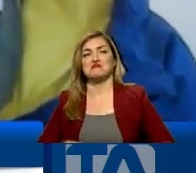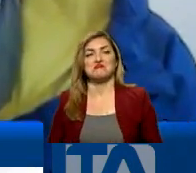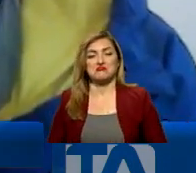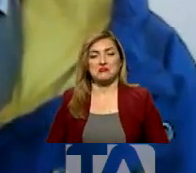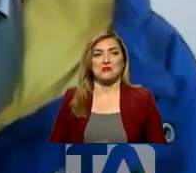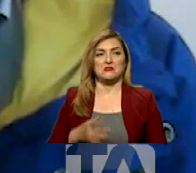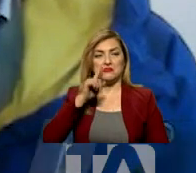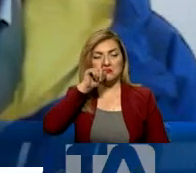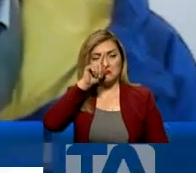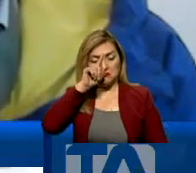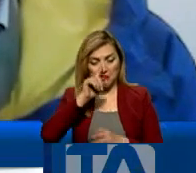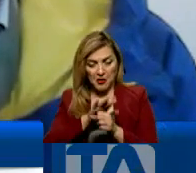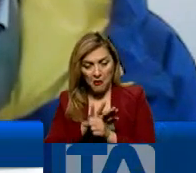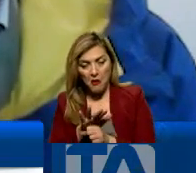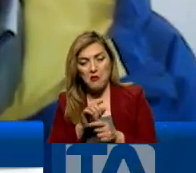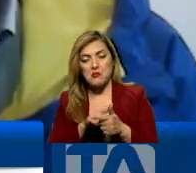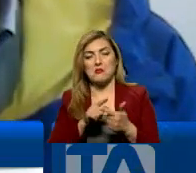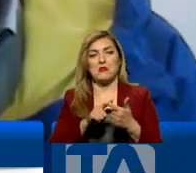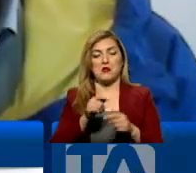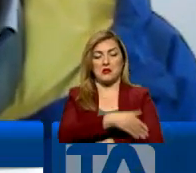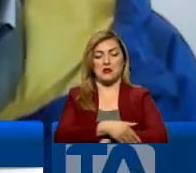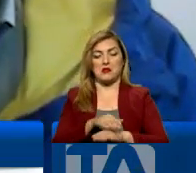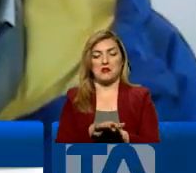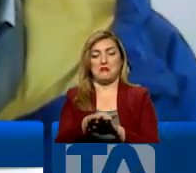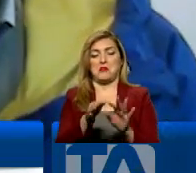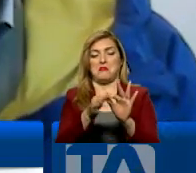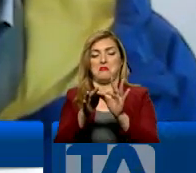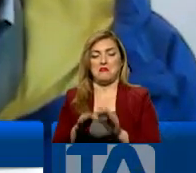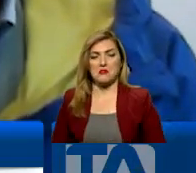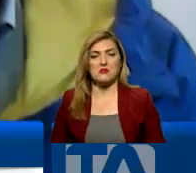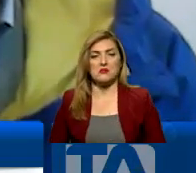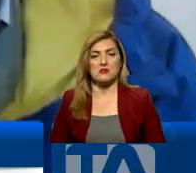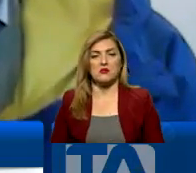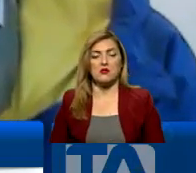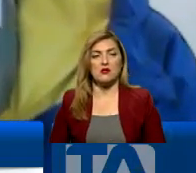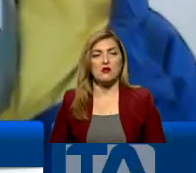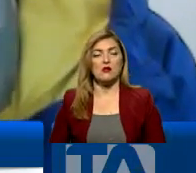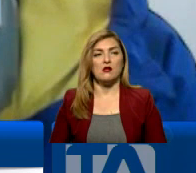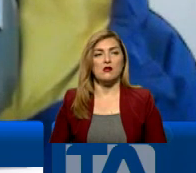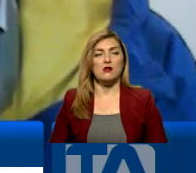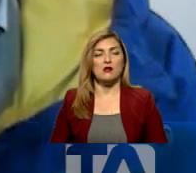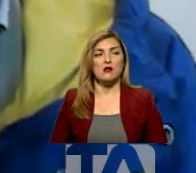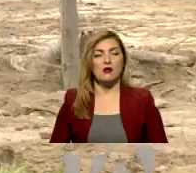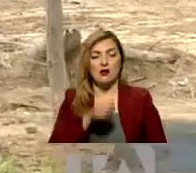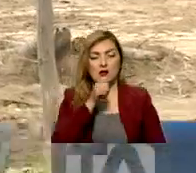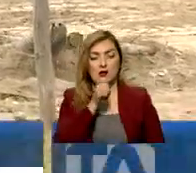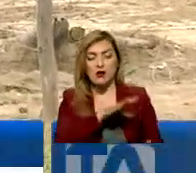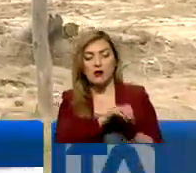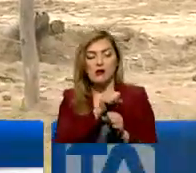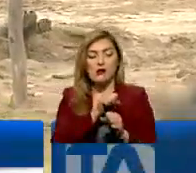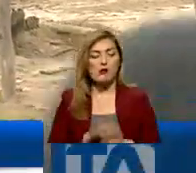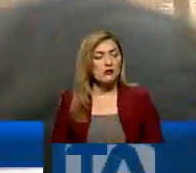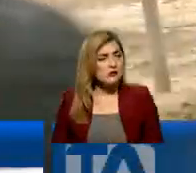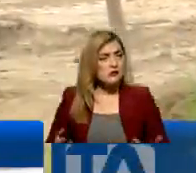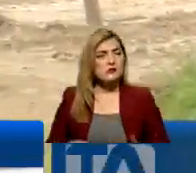no solo con repavimentación de Quito, de frecuencias. Ahora ya le confiscan la propiedad privada. Añade